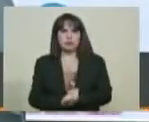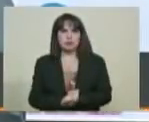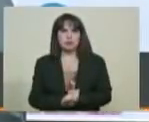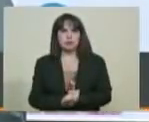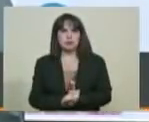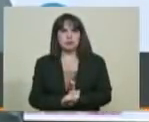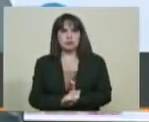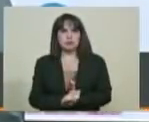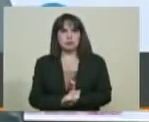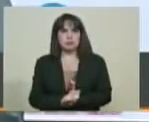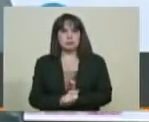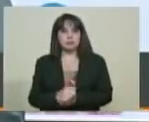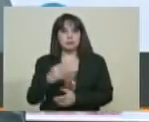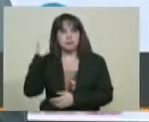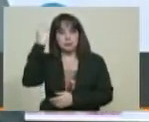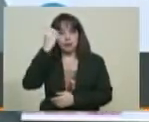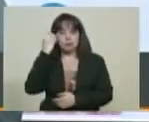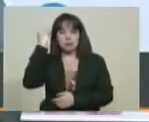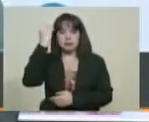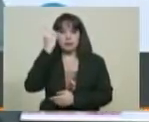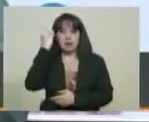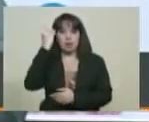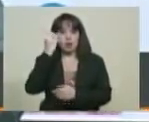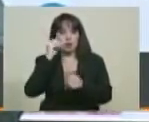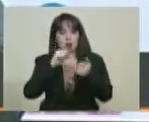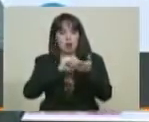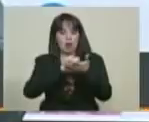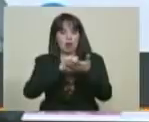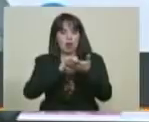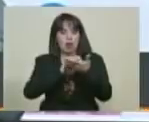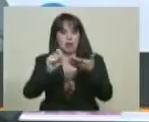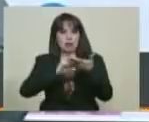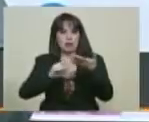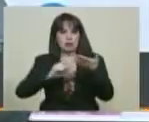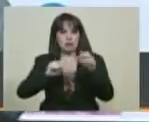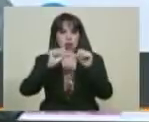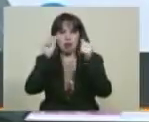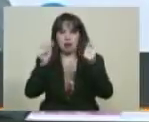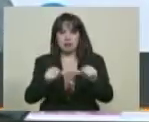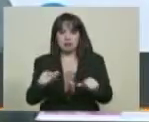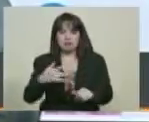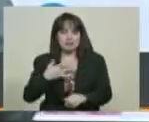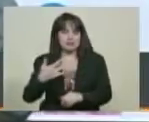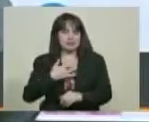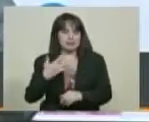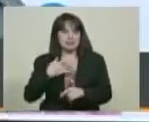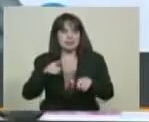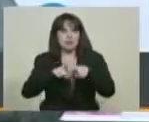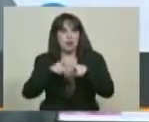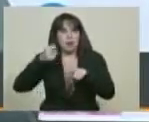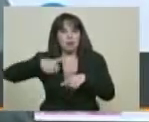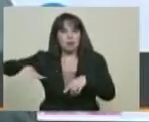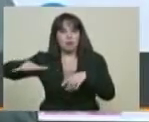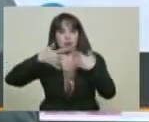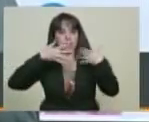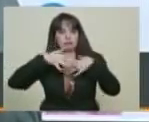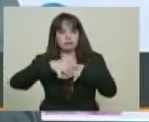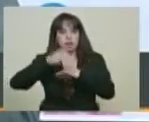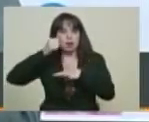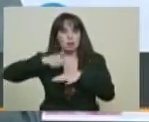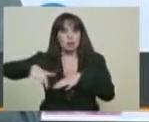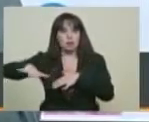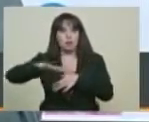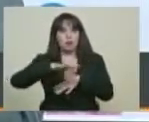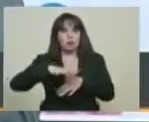El pensador, el intelectual, el escritor, el artista tiene que sentirse pueblo, tiene que ser pueblo y tiene que integrarse al pueblo. Y